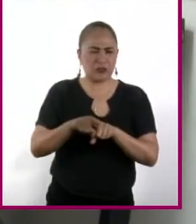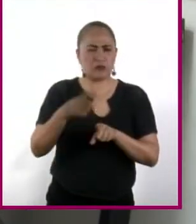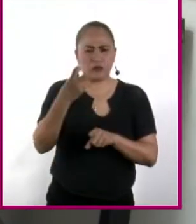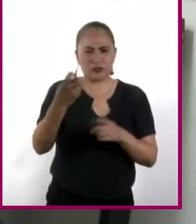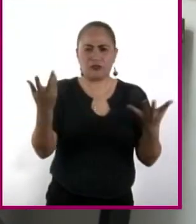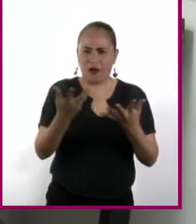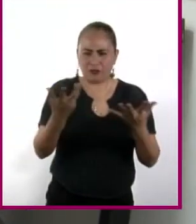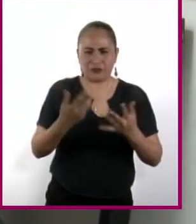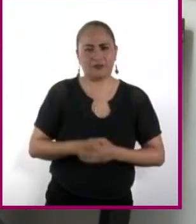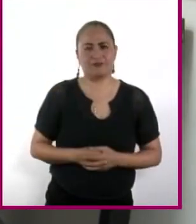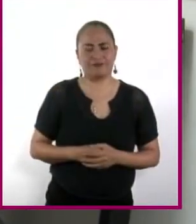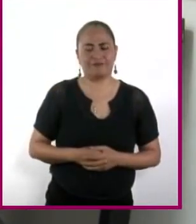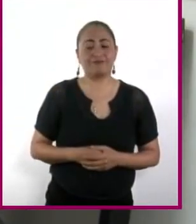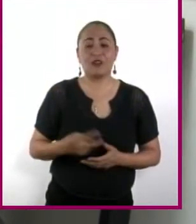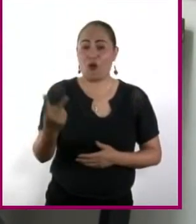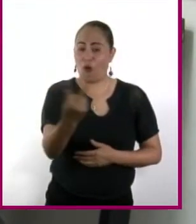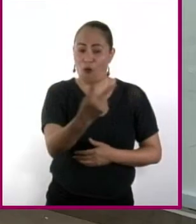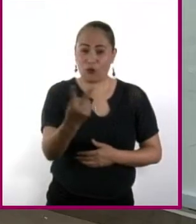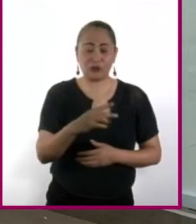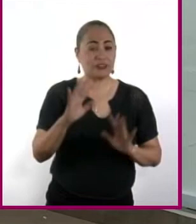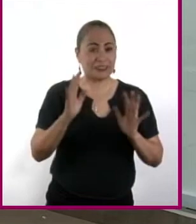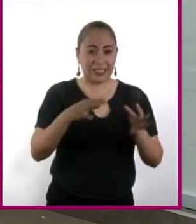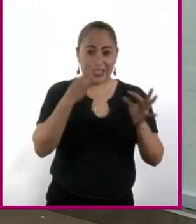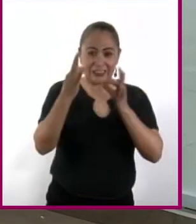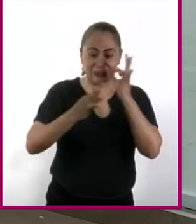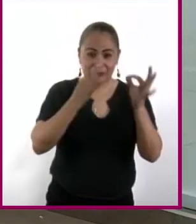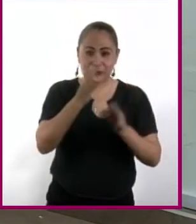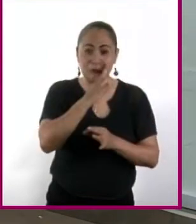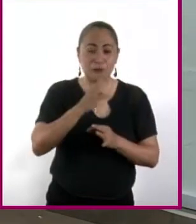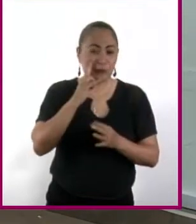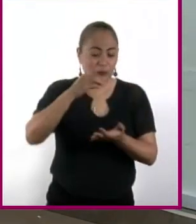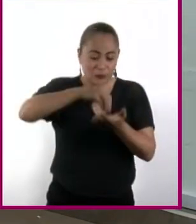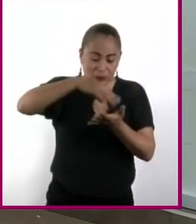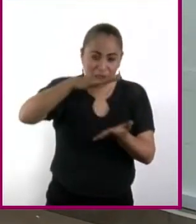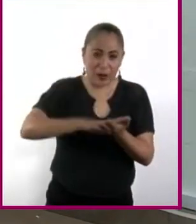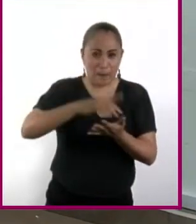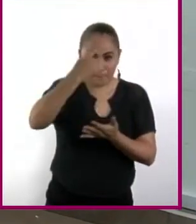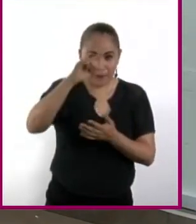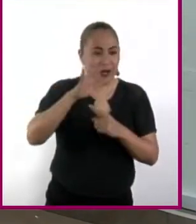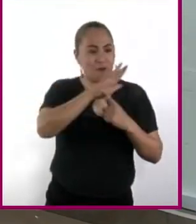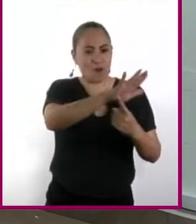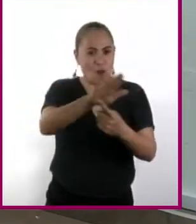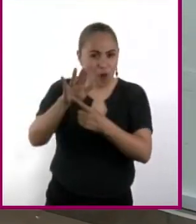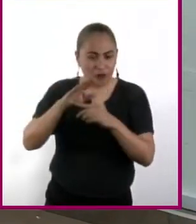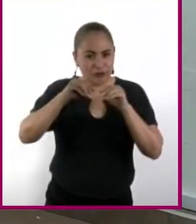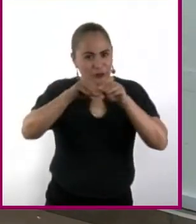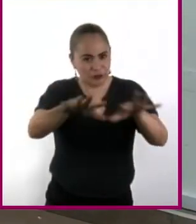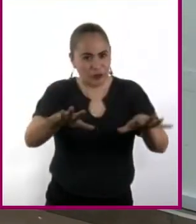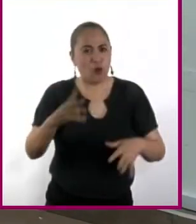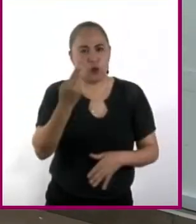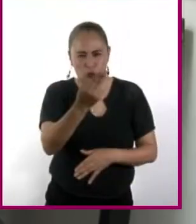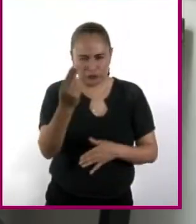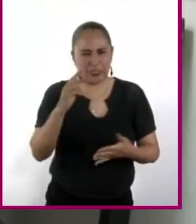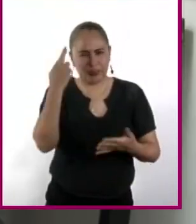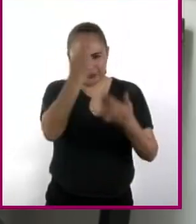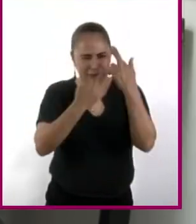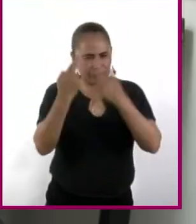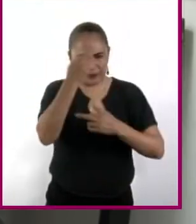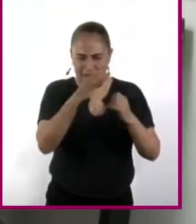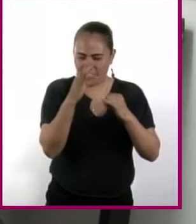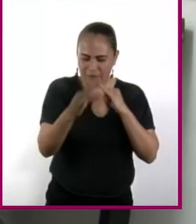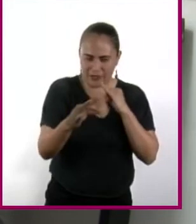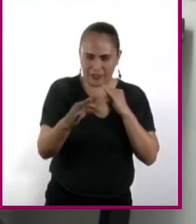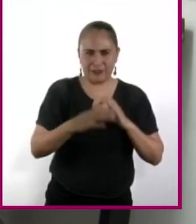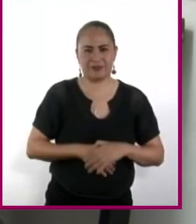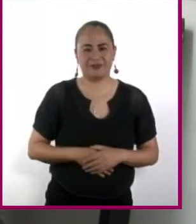Chicos, pues me da muchísimo gusto saber que esta nota ya está casi lista para que sea publicada. Les pido que le den una última revisada. Pues